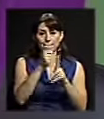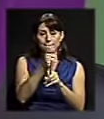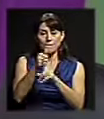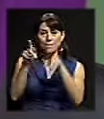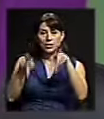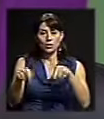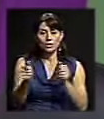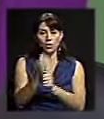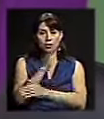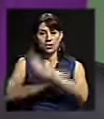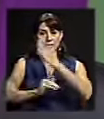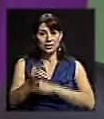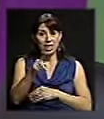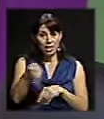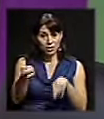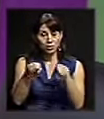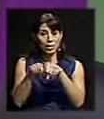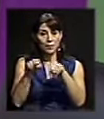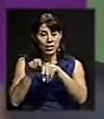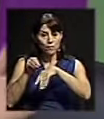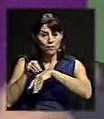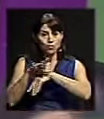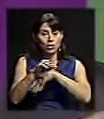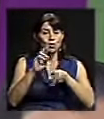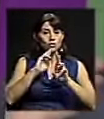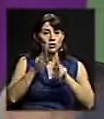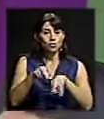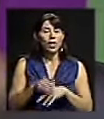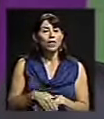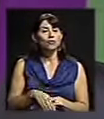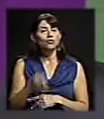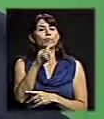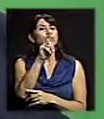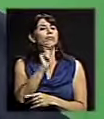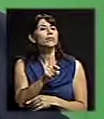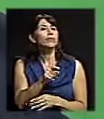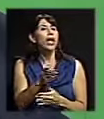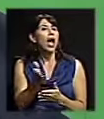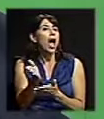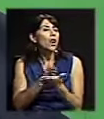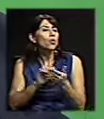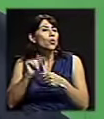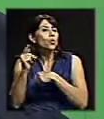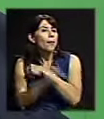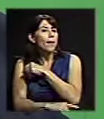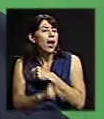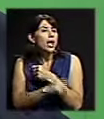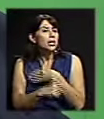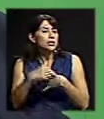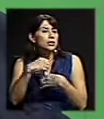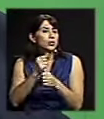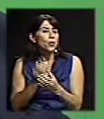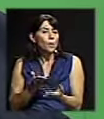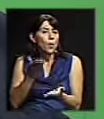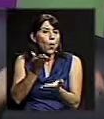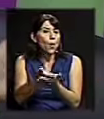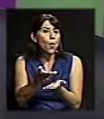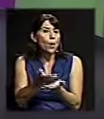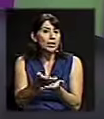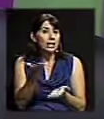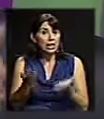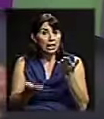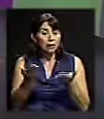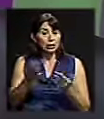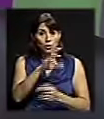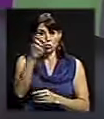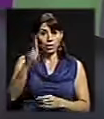en los resultados de esto que es importante mencionar hay alguna propuesta de algún otro país de Los que participaron que de repente no se había contemplado en Costa